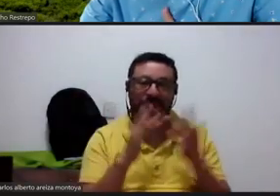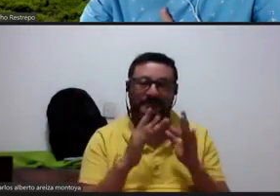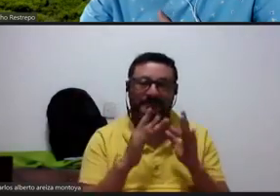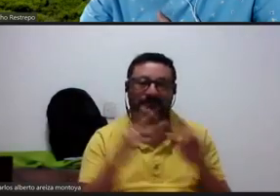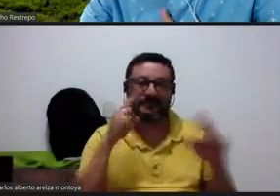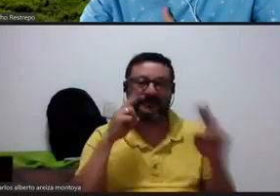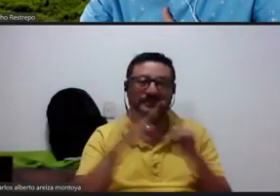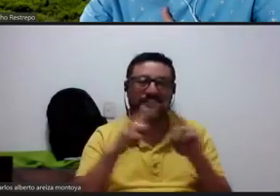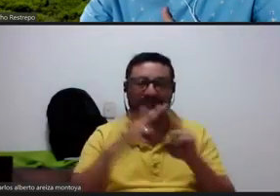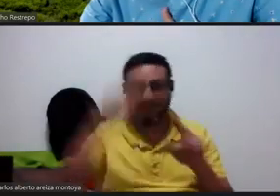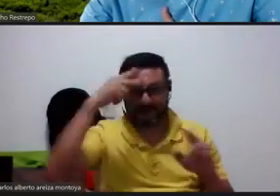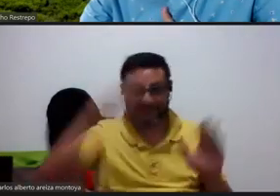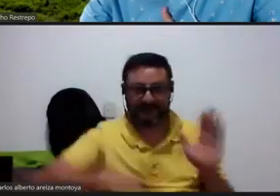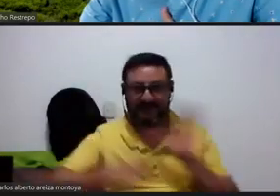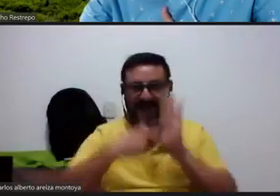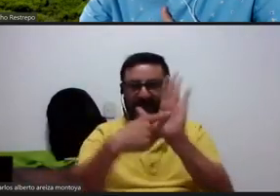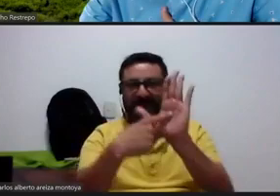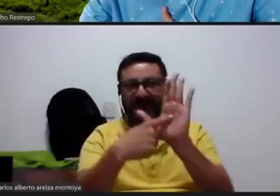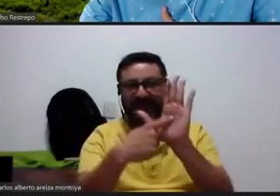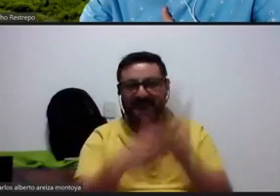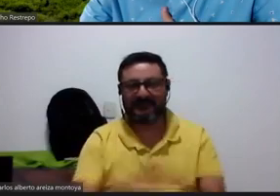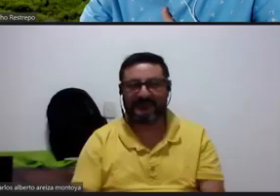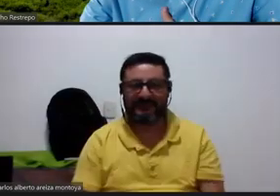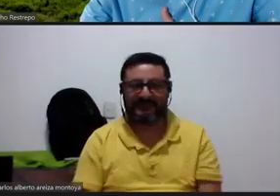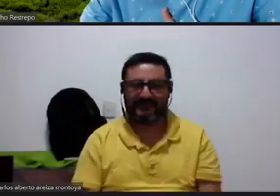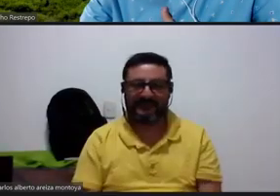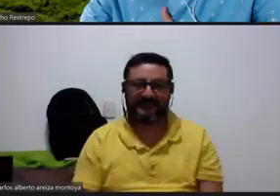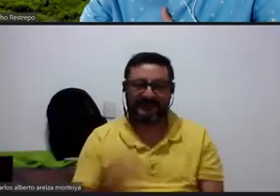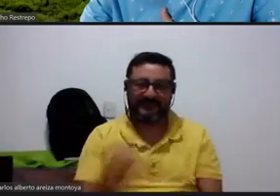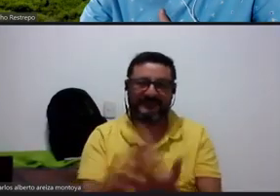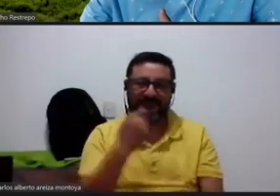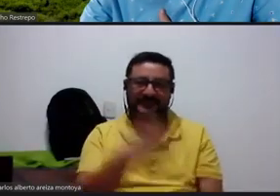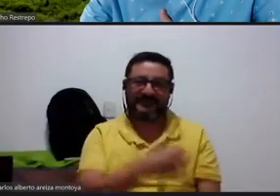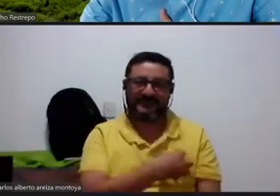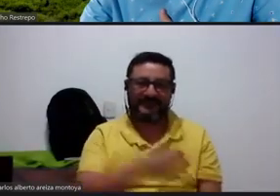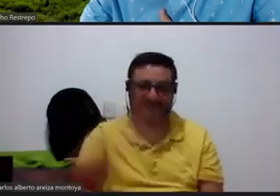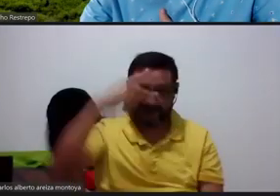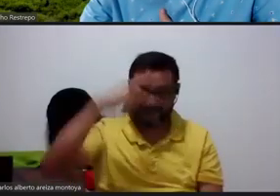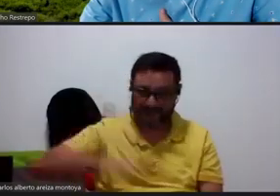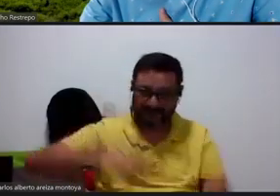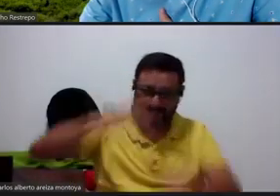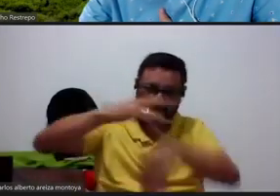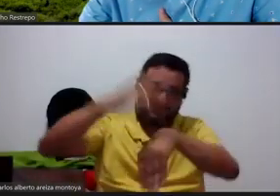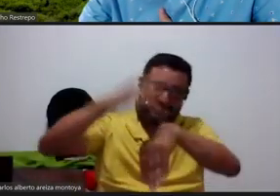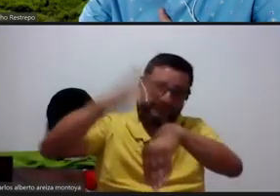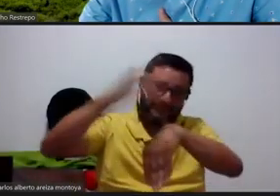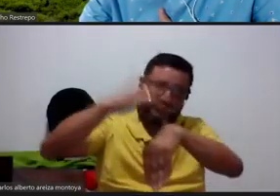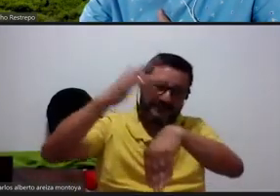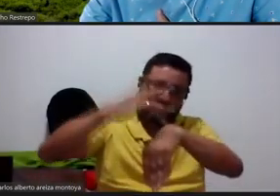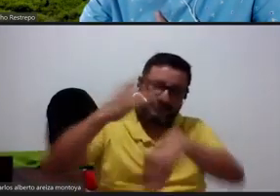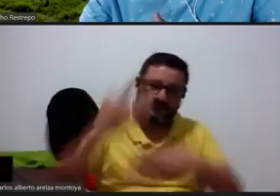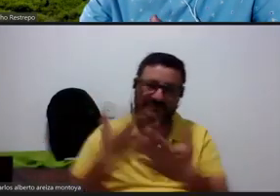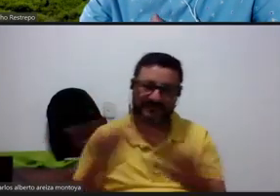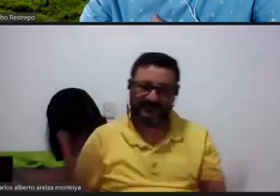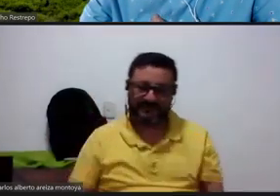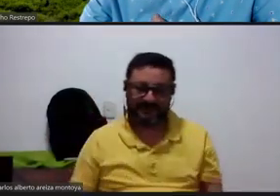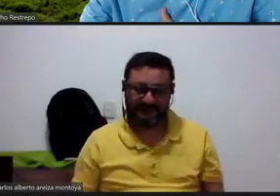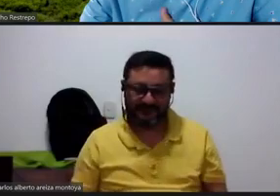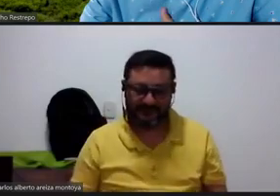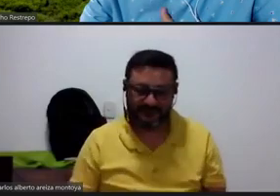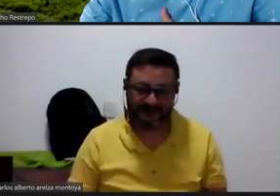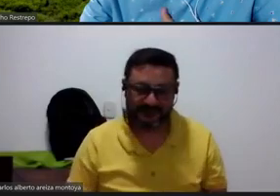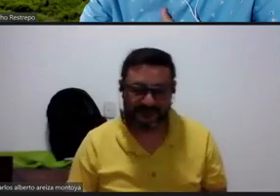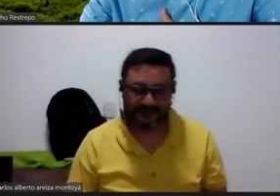mi historia, mi deporte, más que mis logros, porque la historia es lo que más motiva, la verdad, y es lo que más le llega a la gente, y tener